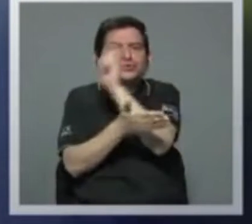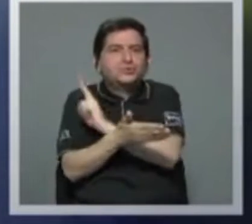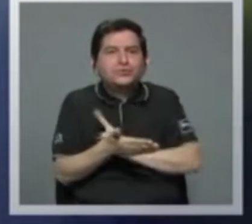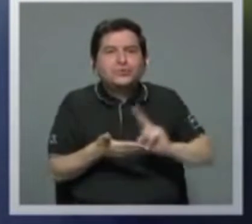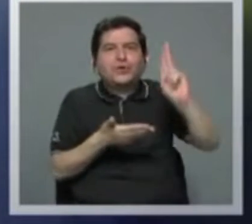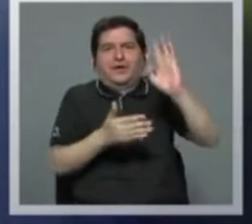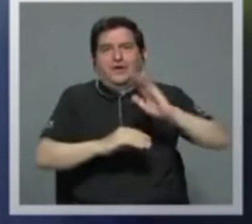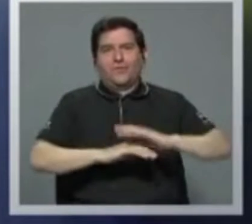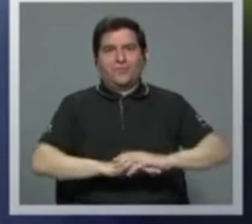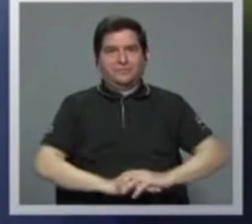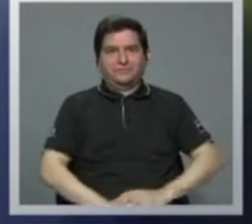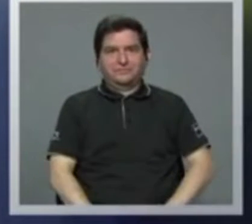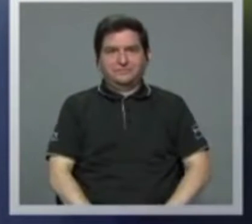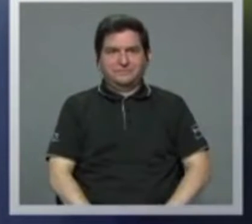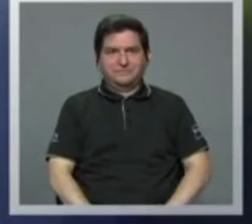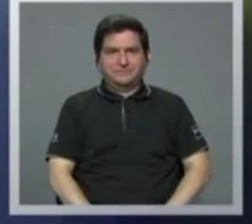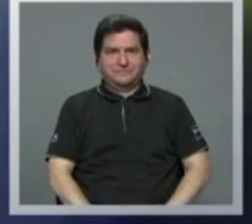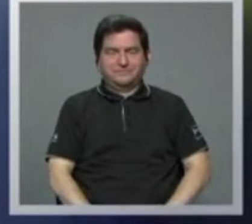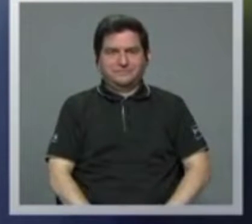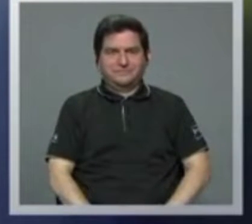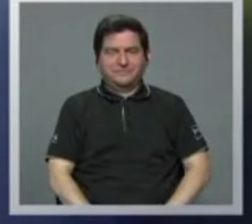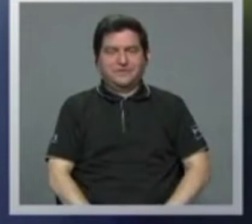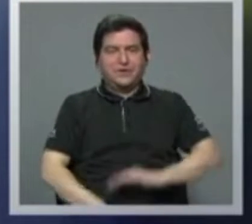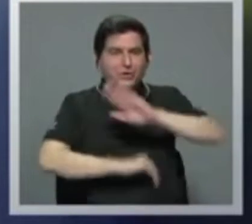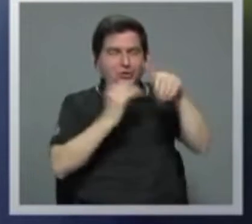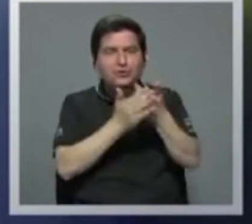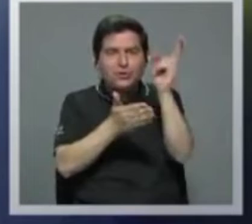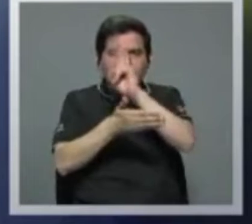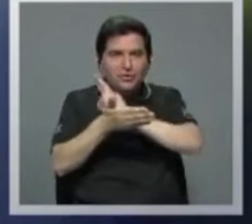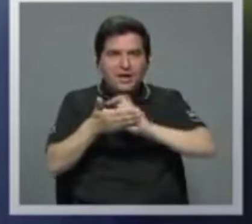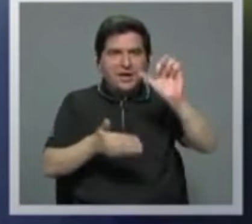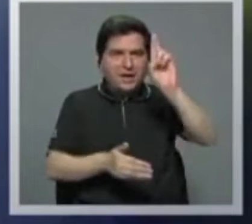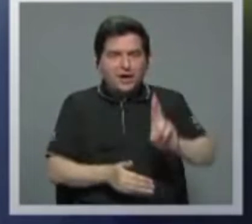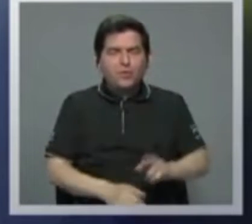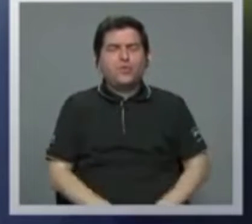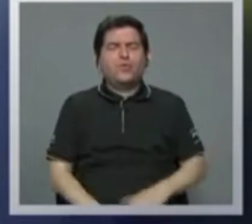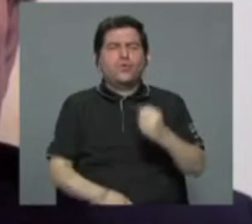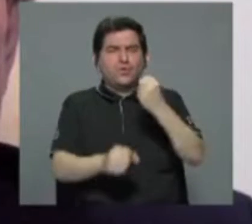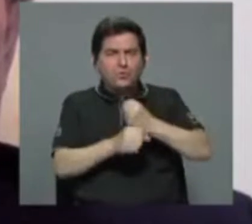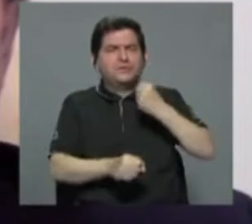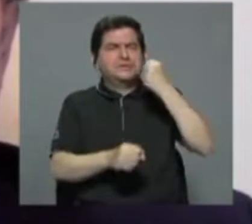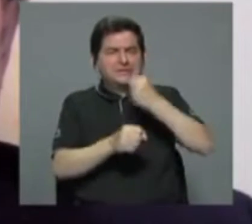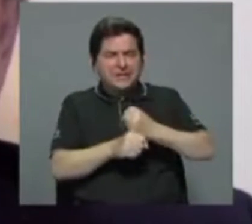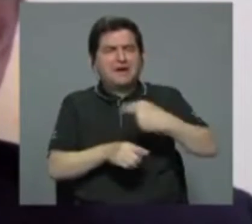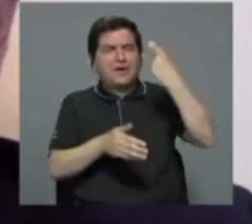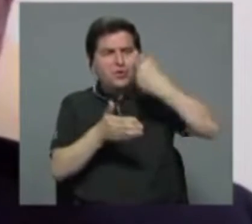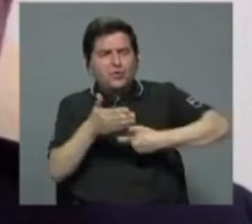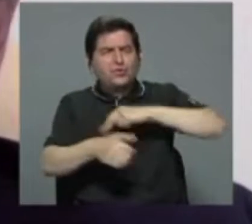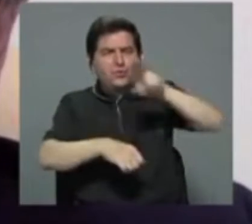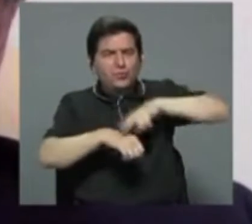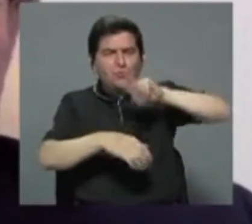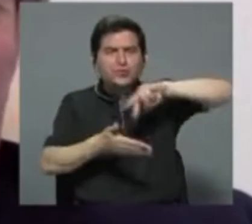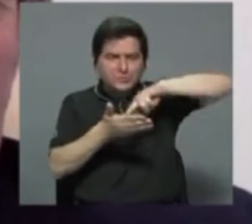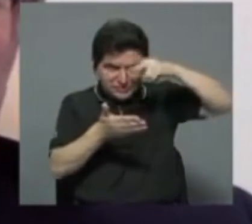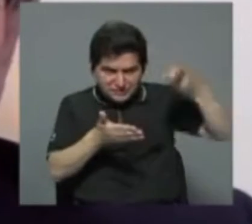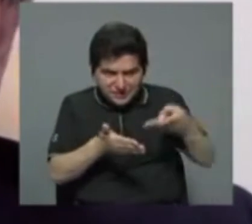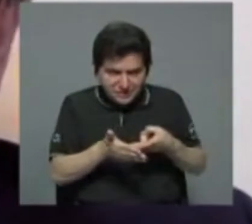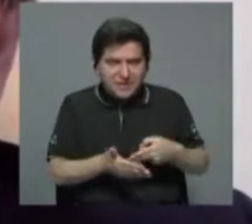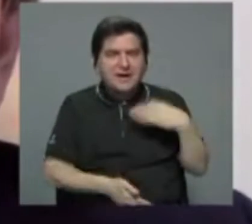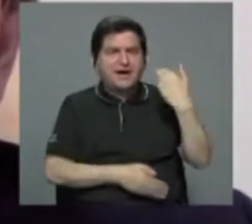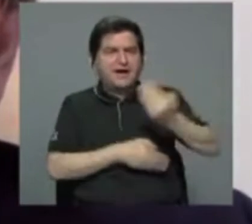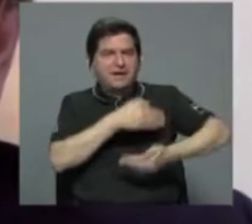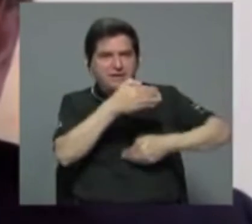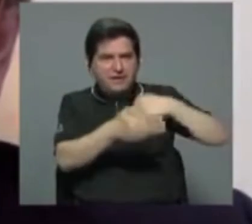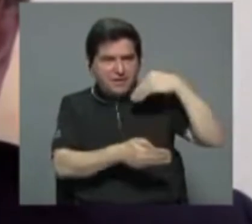la Universidad de Costa Rica, con el gran esfuerzo nacional que eso significaba en los